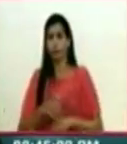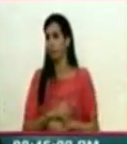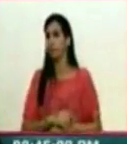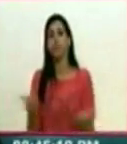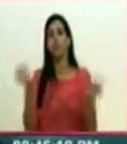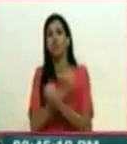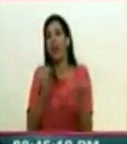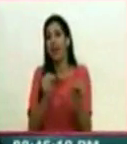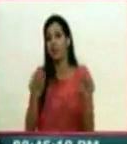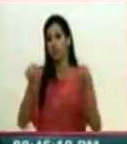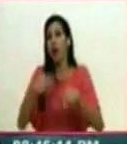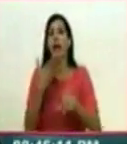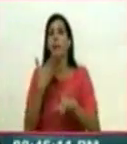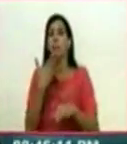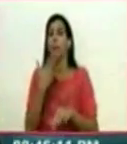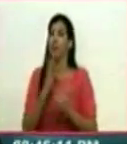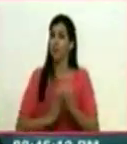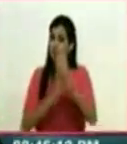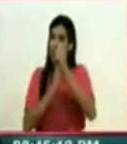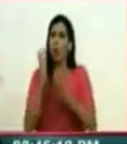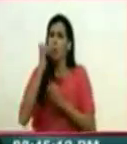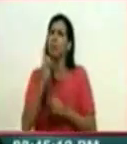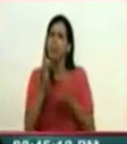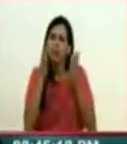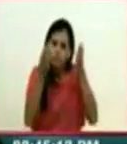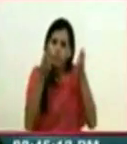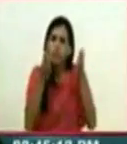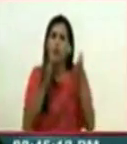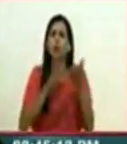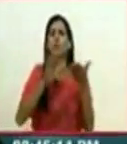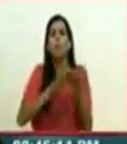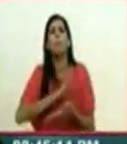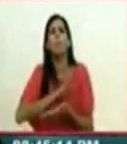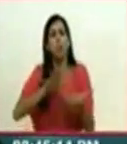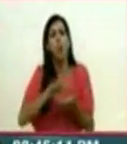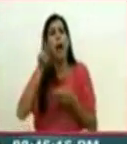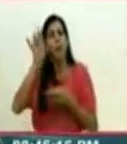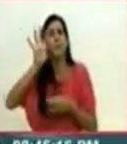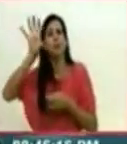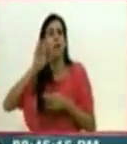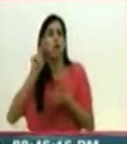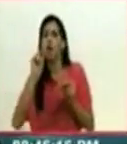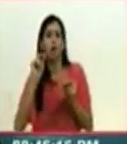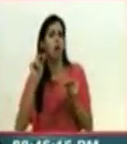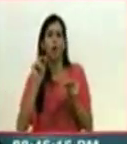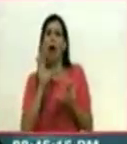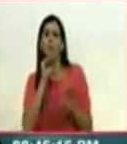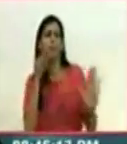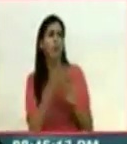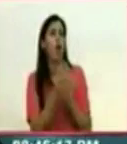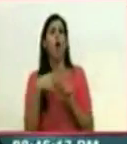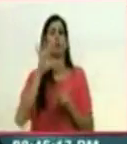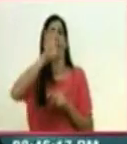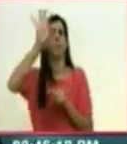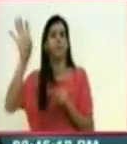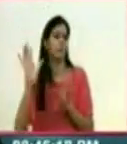más importante si los líderes europeos se concentraran en solucionar sus propios problemas antes que hacer críticas o